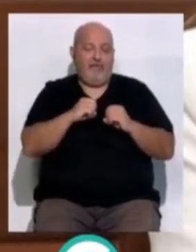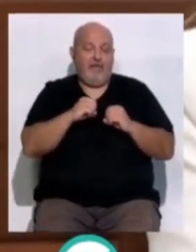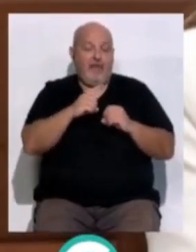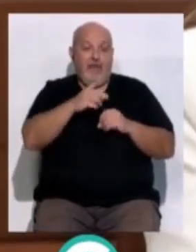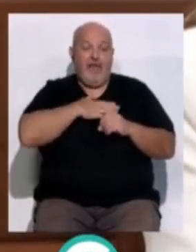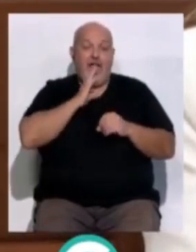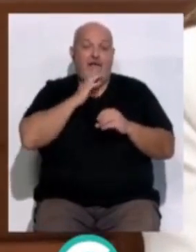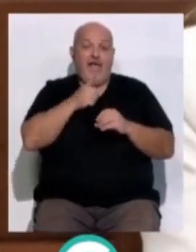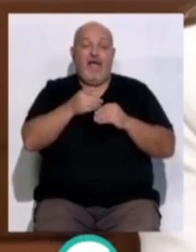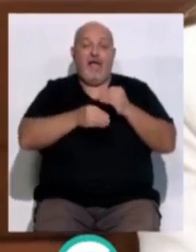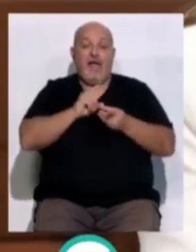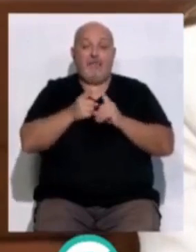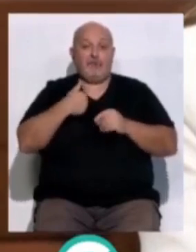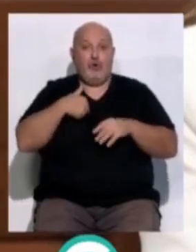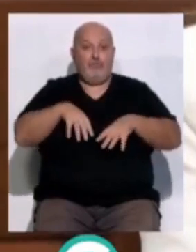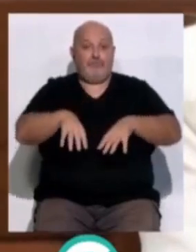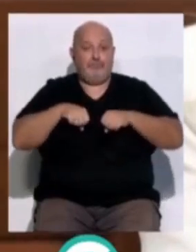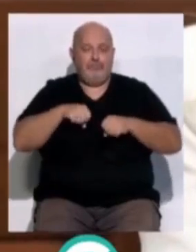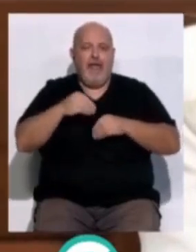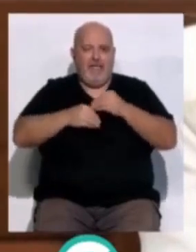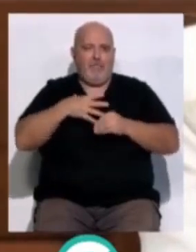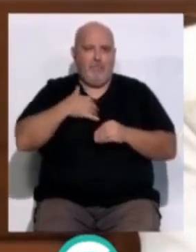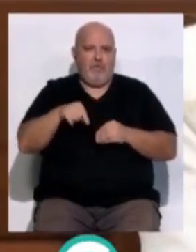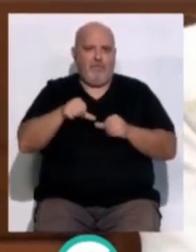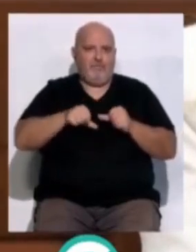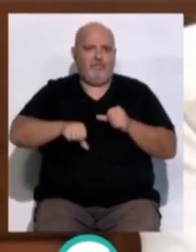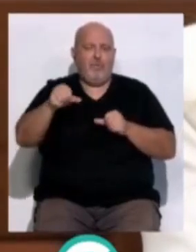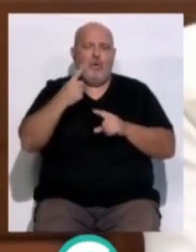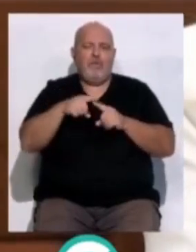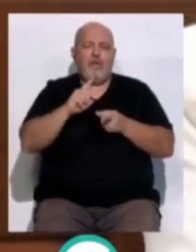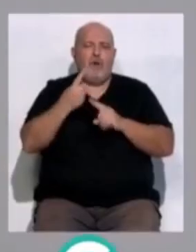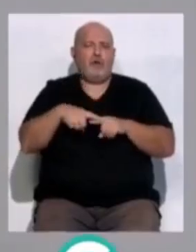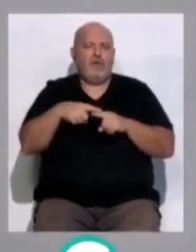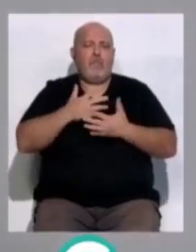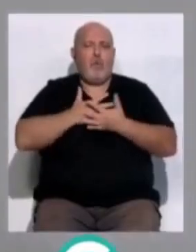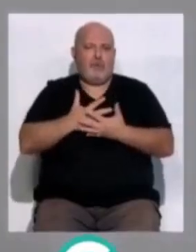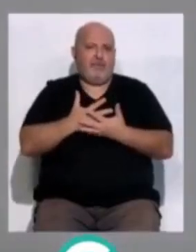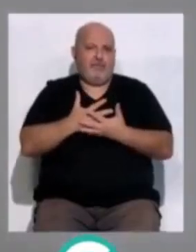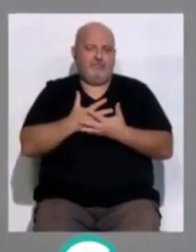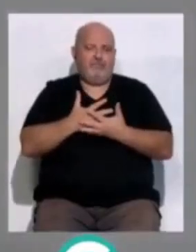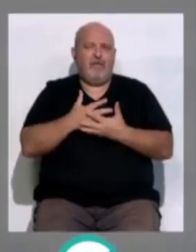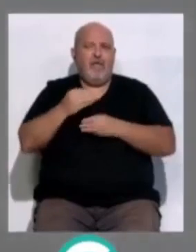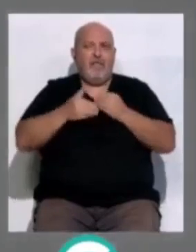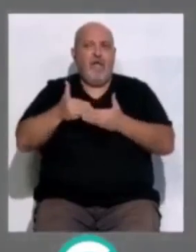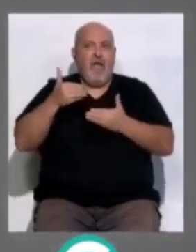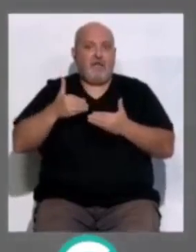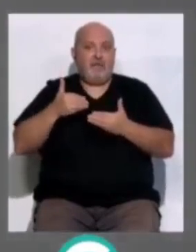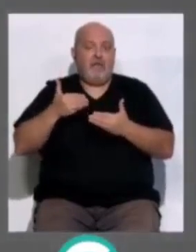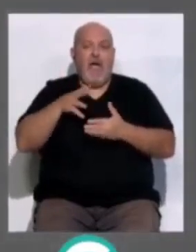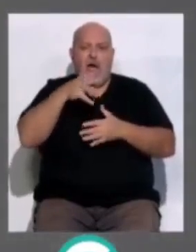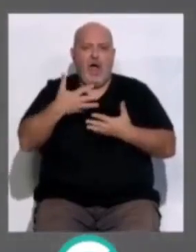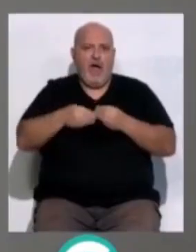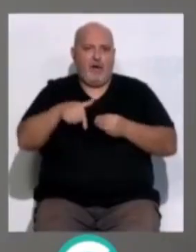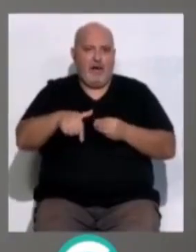hicieron. ¿Qué ha cambiado para que se pueda hacer? Pues ha cambiado una cosa, y es la voluntad de hacerlo. Se podía haber hecho antes, pero se va a hacer